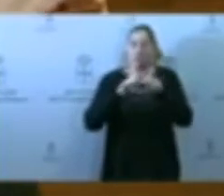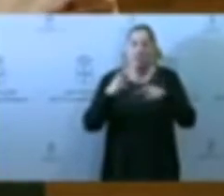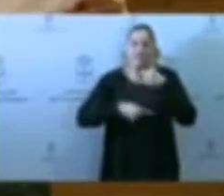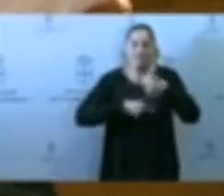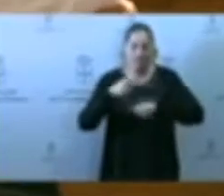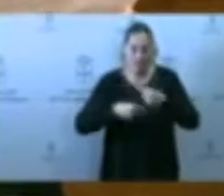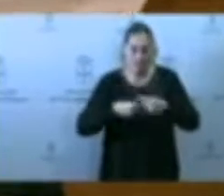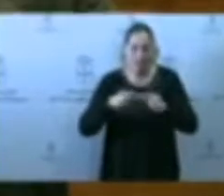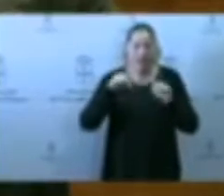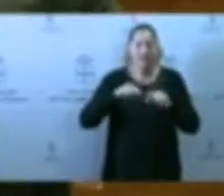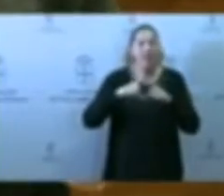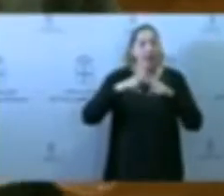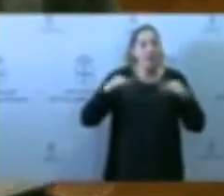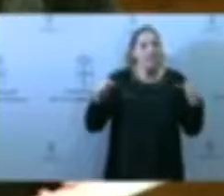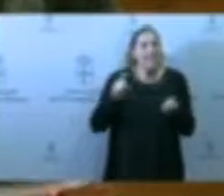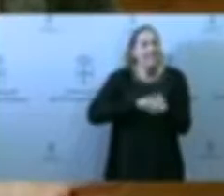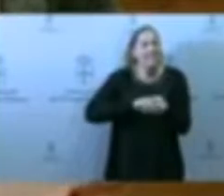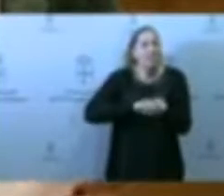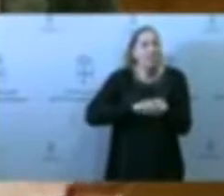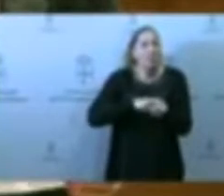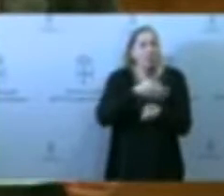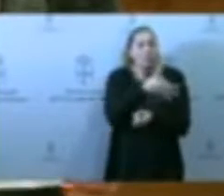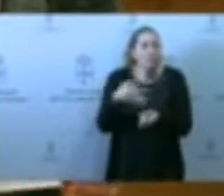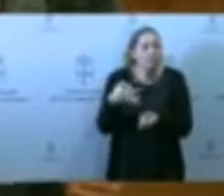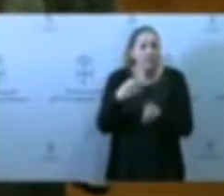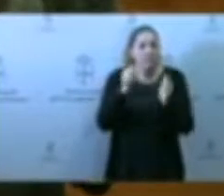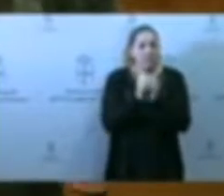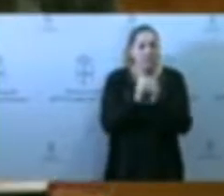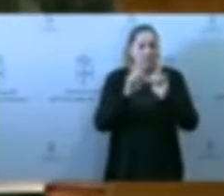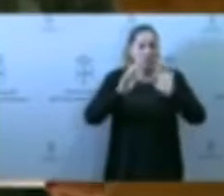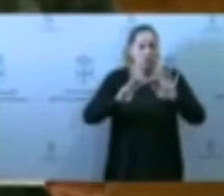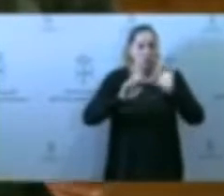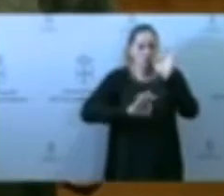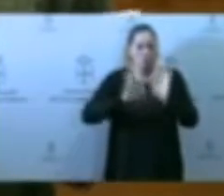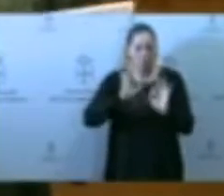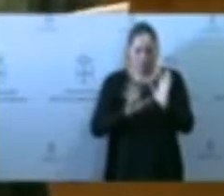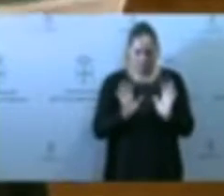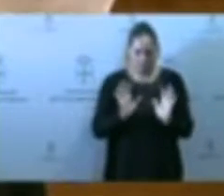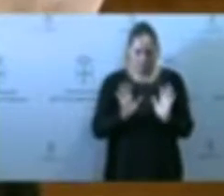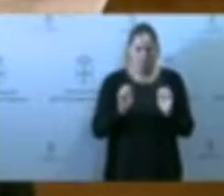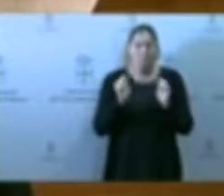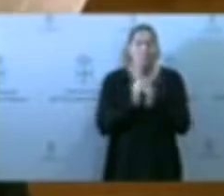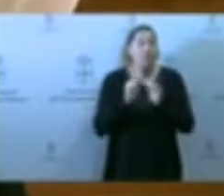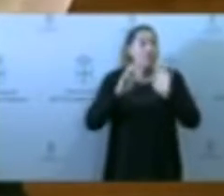Asturias el tipo efectivo es del 28%.